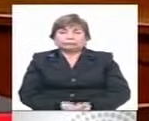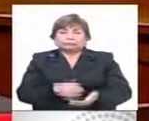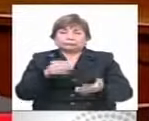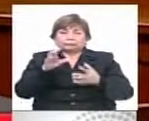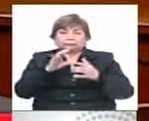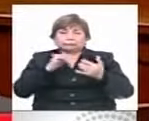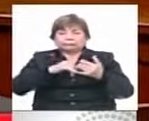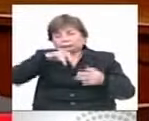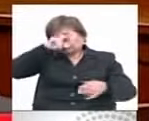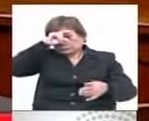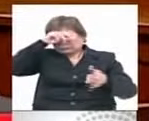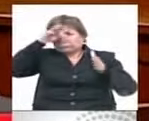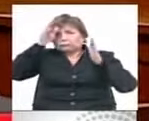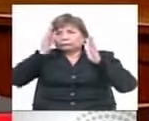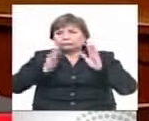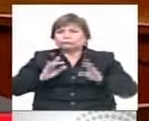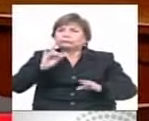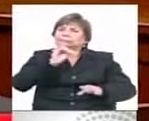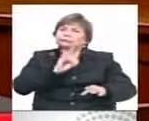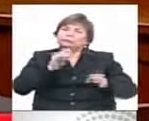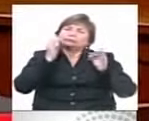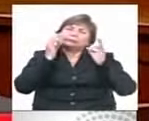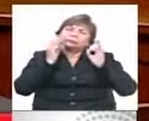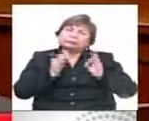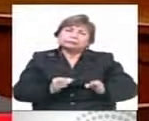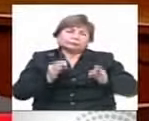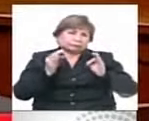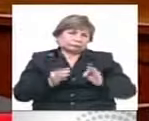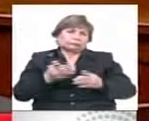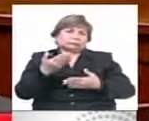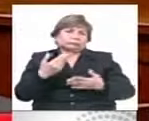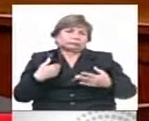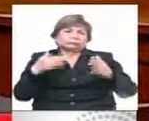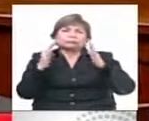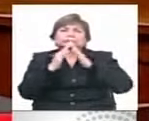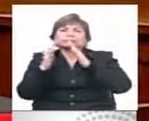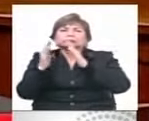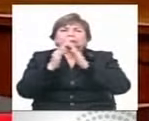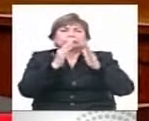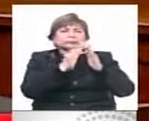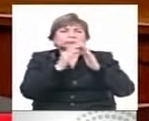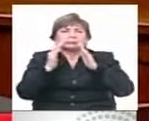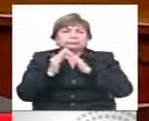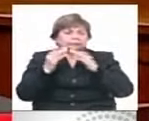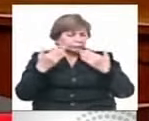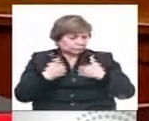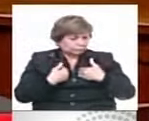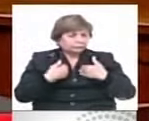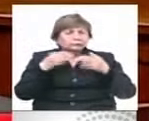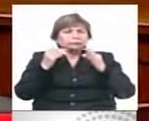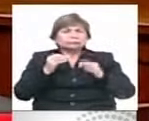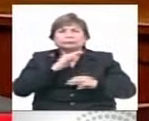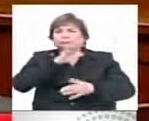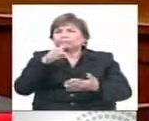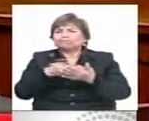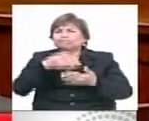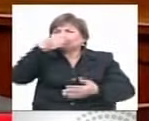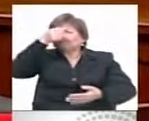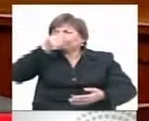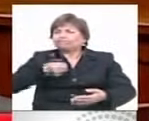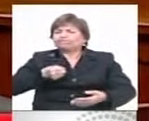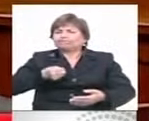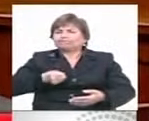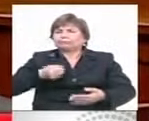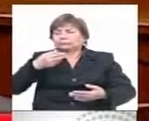peruano debe servir prioritariamente para que los hogares del país, especialmente aquellos ubicados en el sur andino